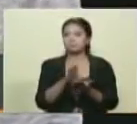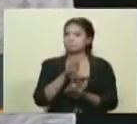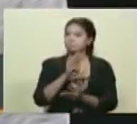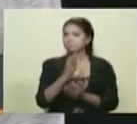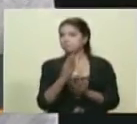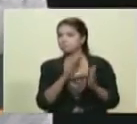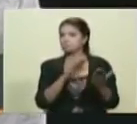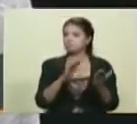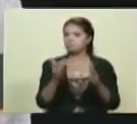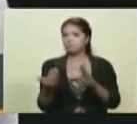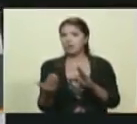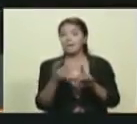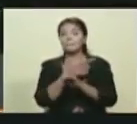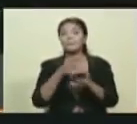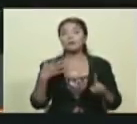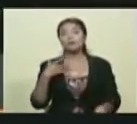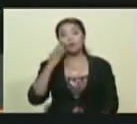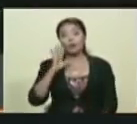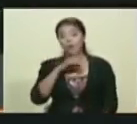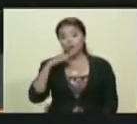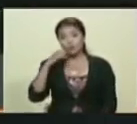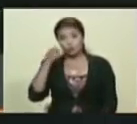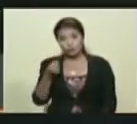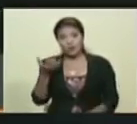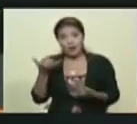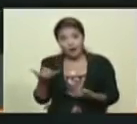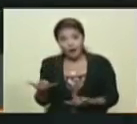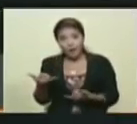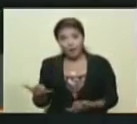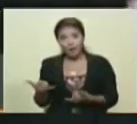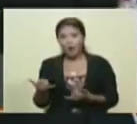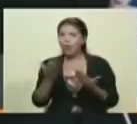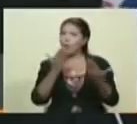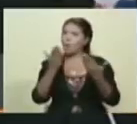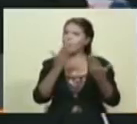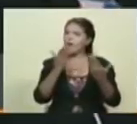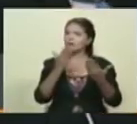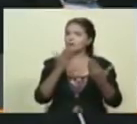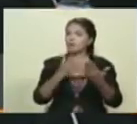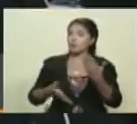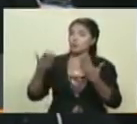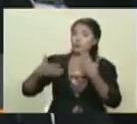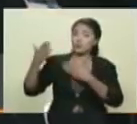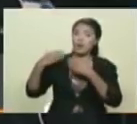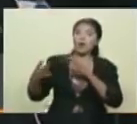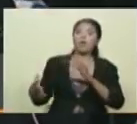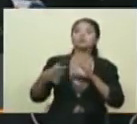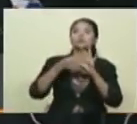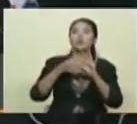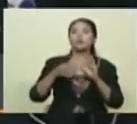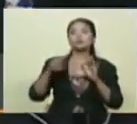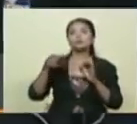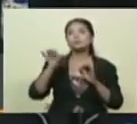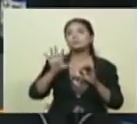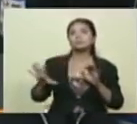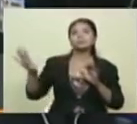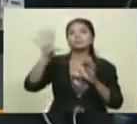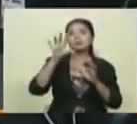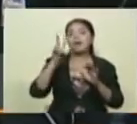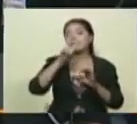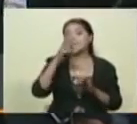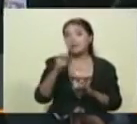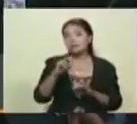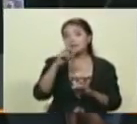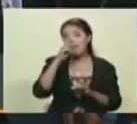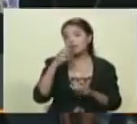Pero creo que la Rusia actual, en comparación con la Unión Soviética de los últimos 20 años, la Rusia